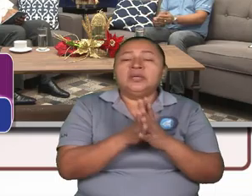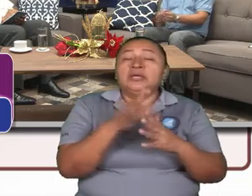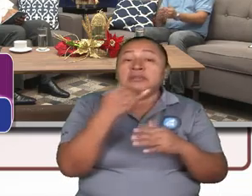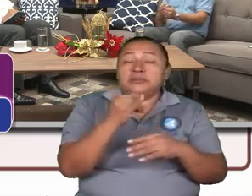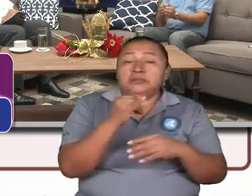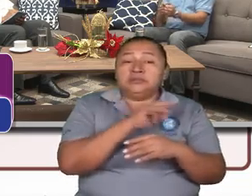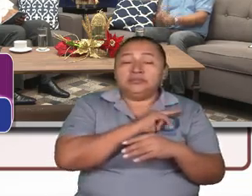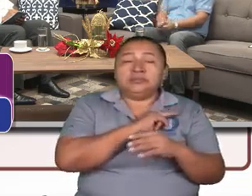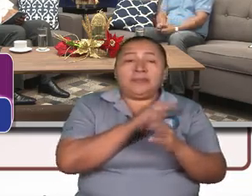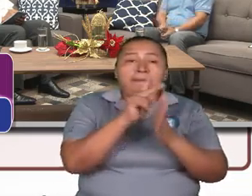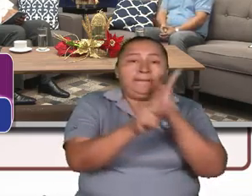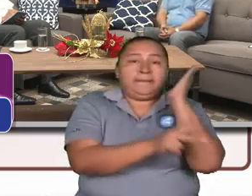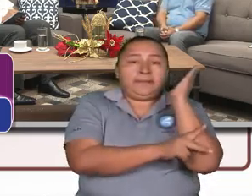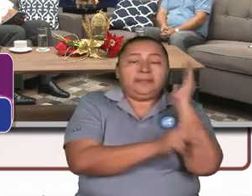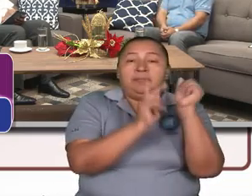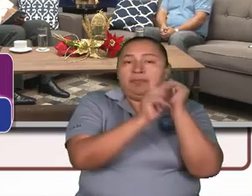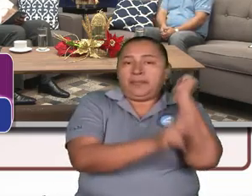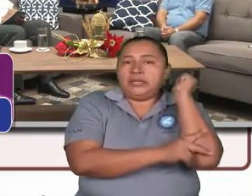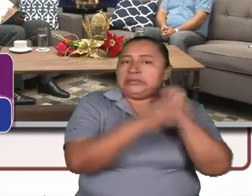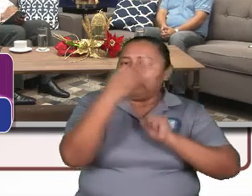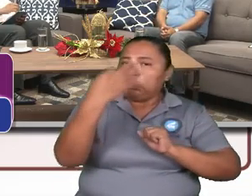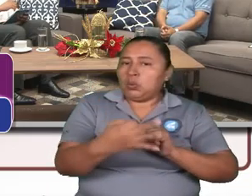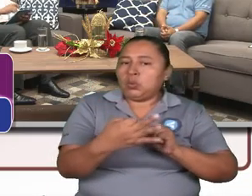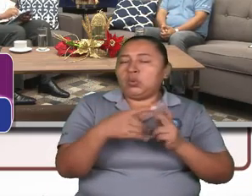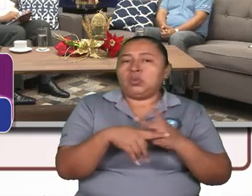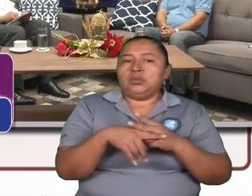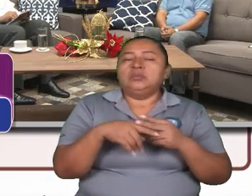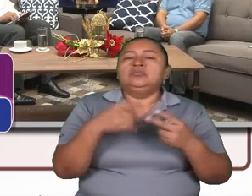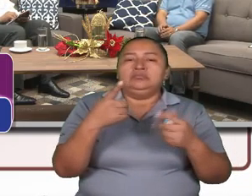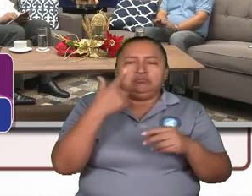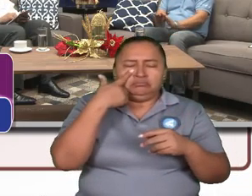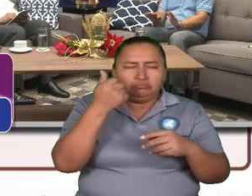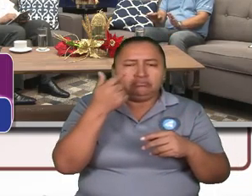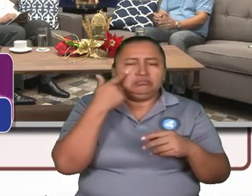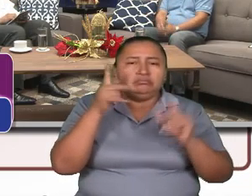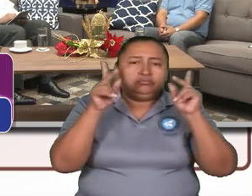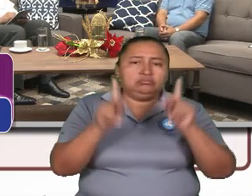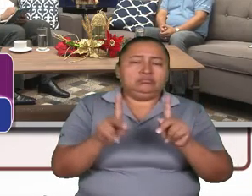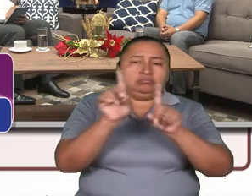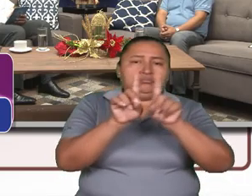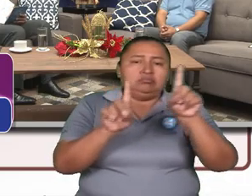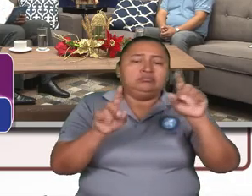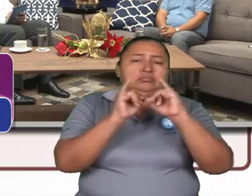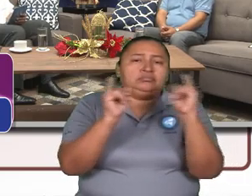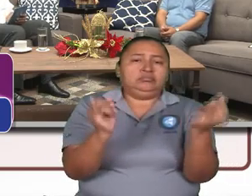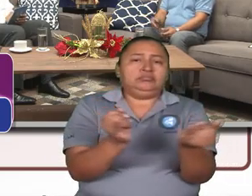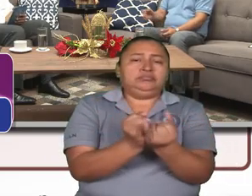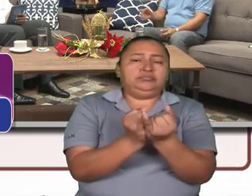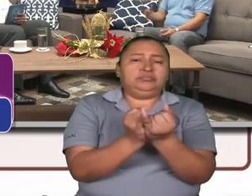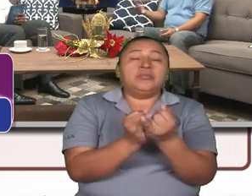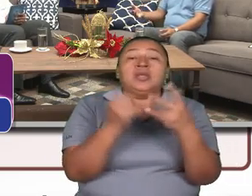de Economía Familiar, pero también están otras instituciones, inclusive las alcaldías, ¿no? Es correcto, es que ahí están las alcaldías.